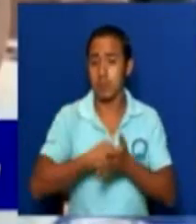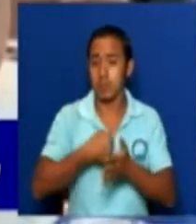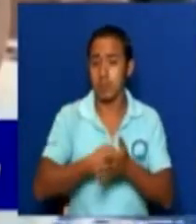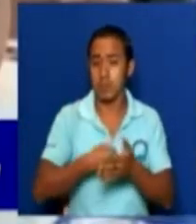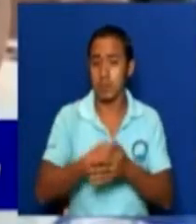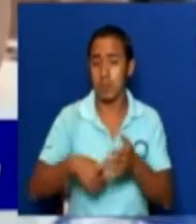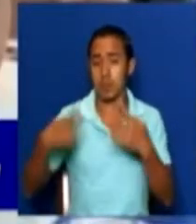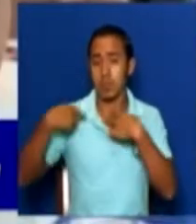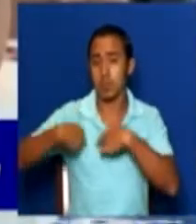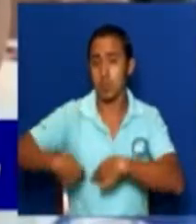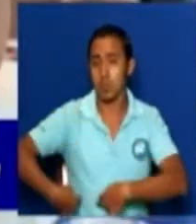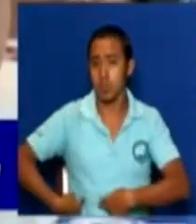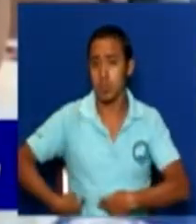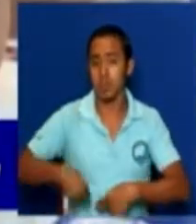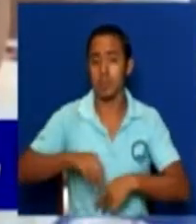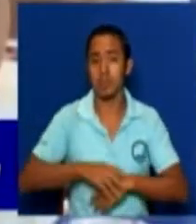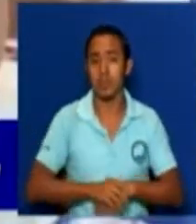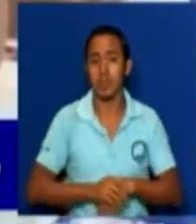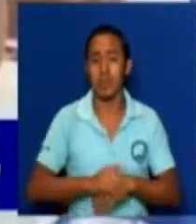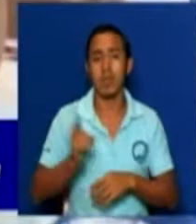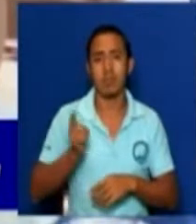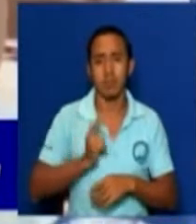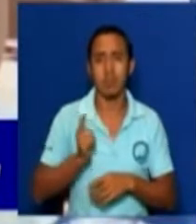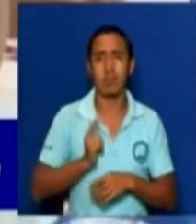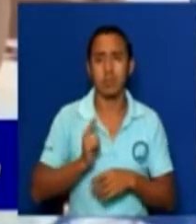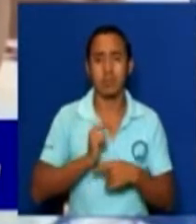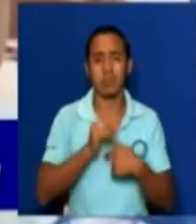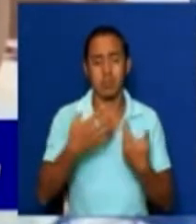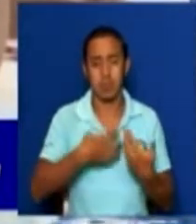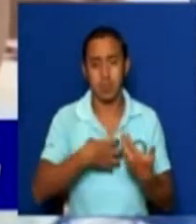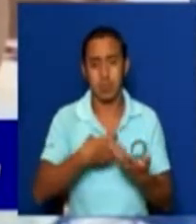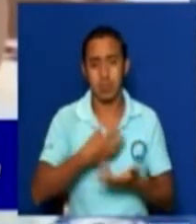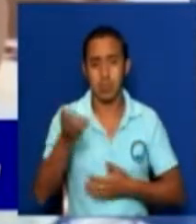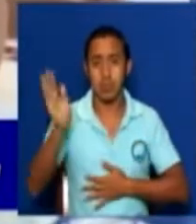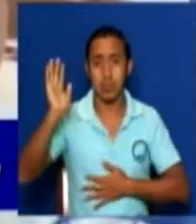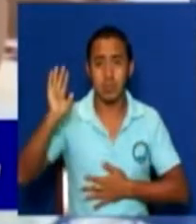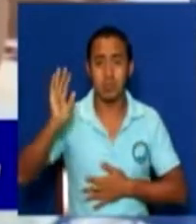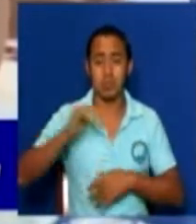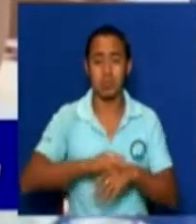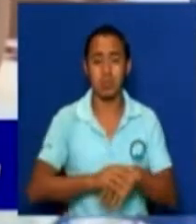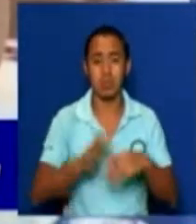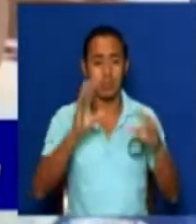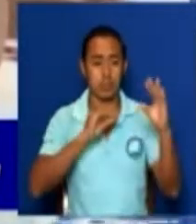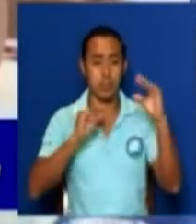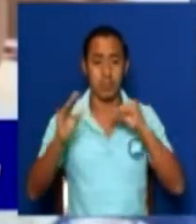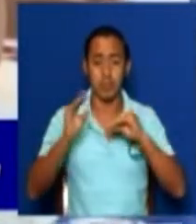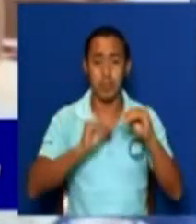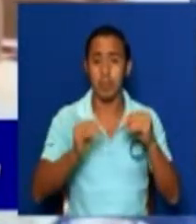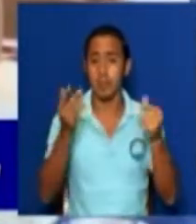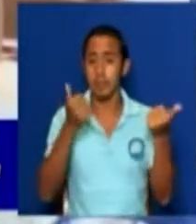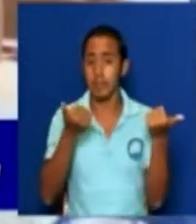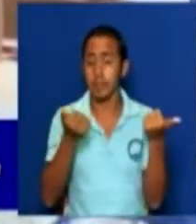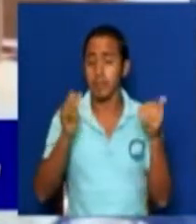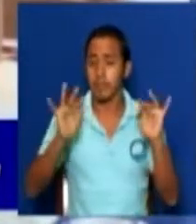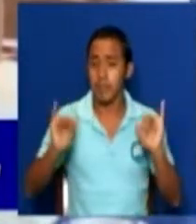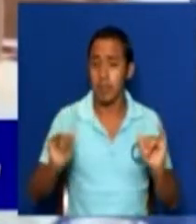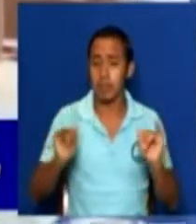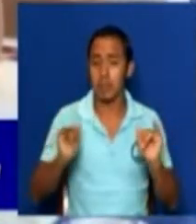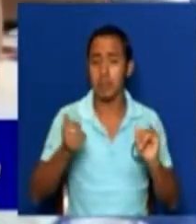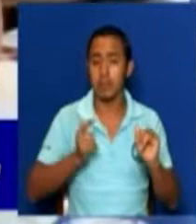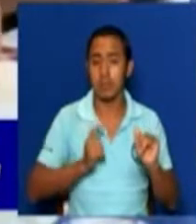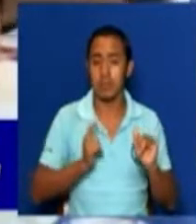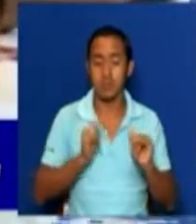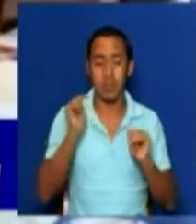humanos. Y tenemos un compromiso de concertar el diálogo. Y prueba de ello ahí, está